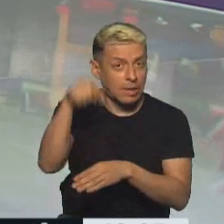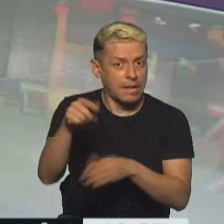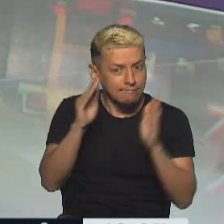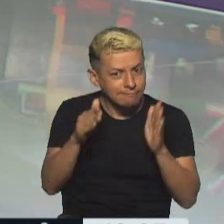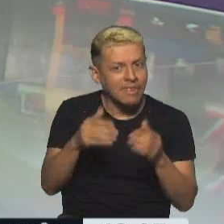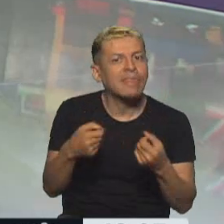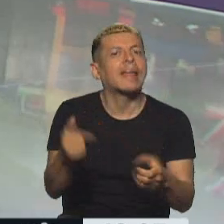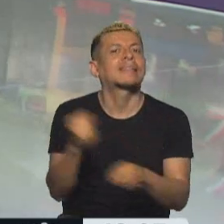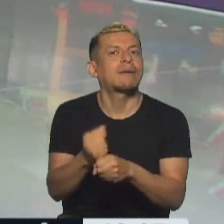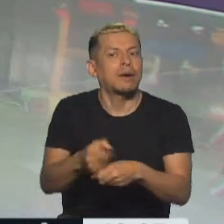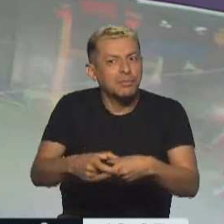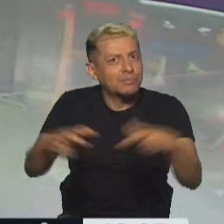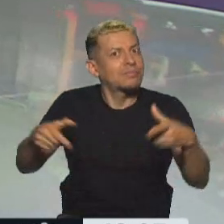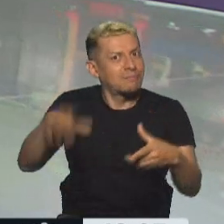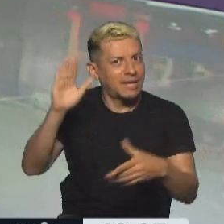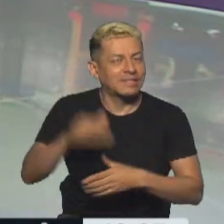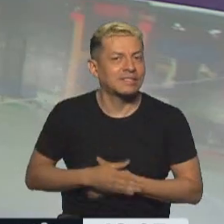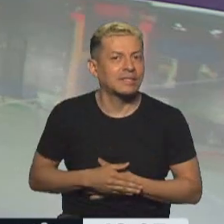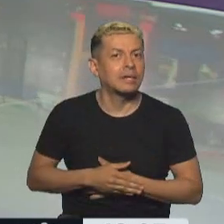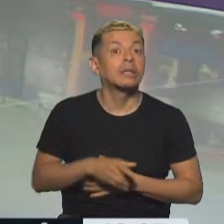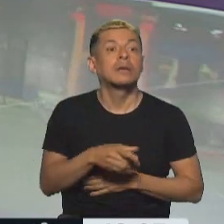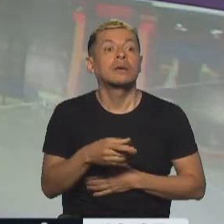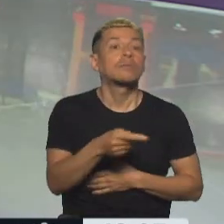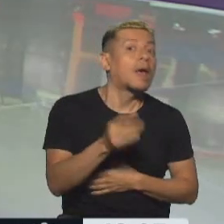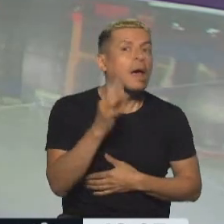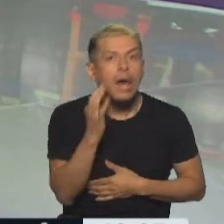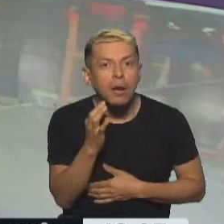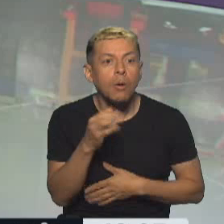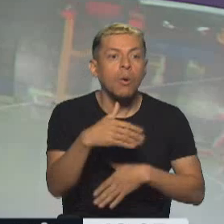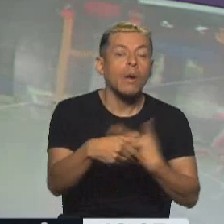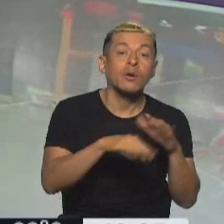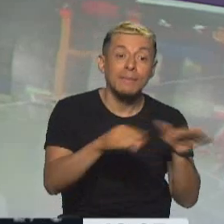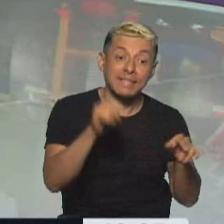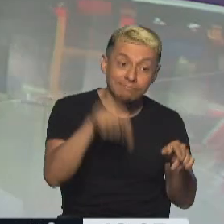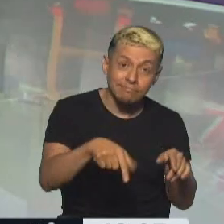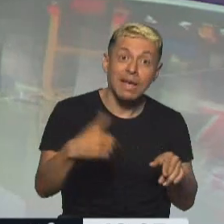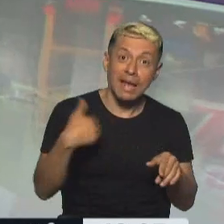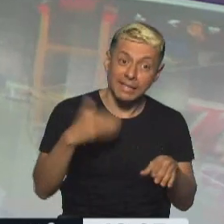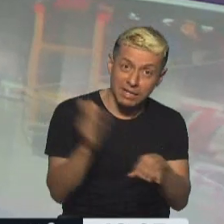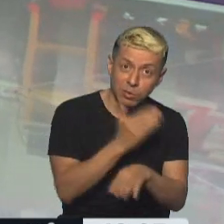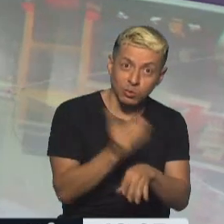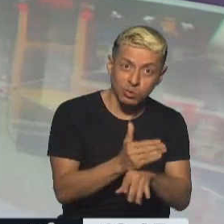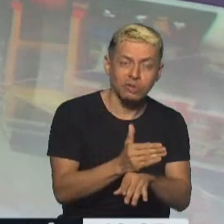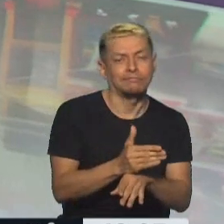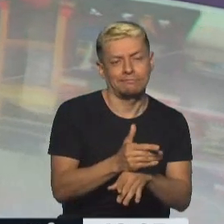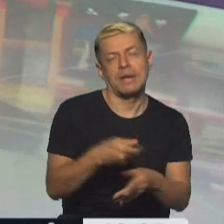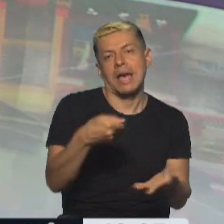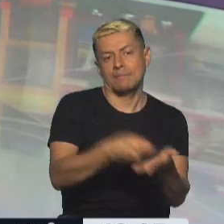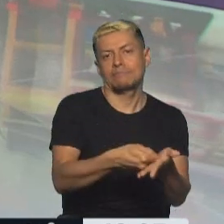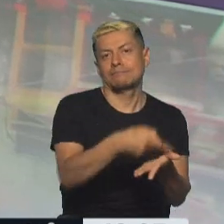trabajo, más fuente de trabajo. Justamente a la hora de comprar un producto, muchos juegos de mesa se hacen en la República Argentina, y apostar justamente al tipo